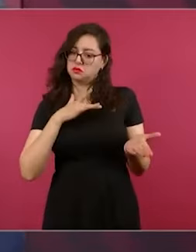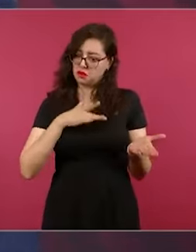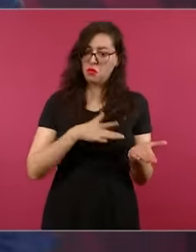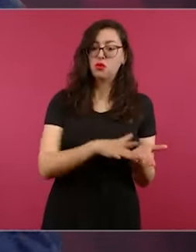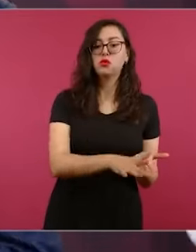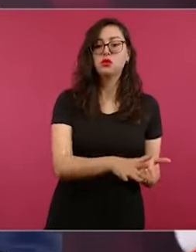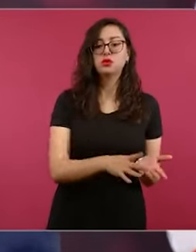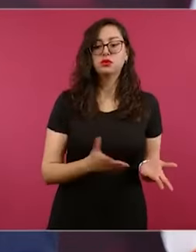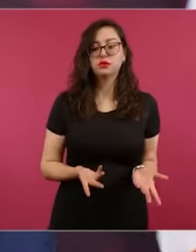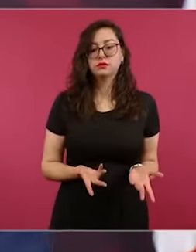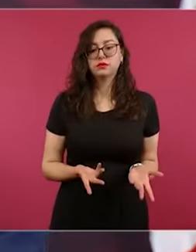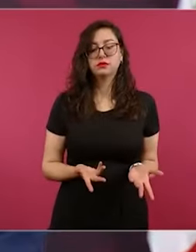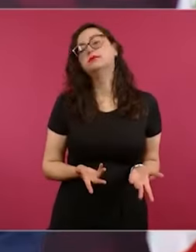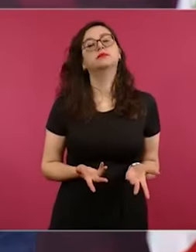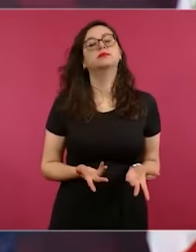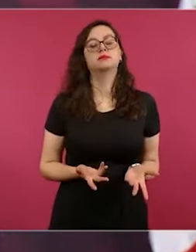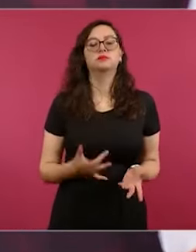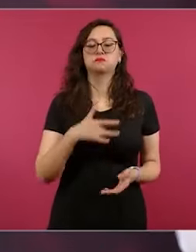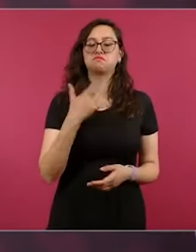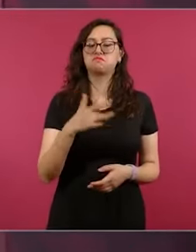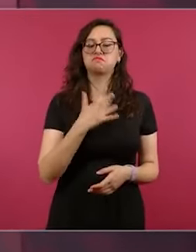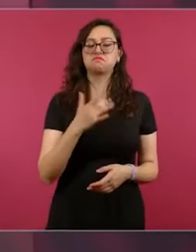Seguramente hay información.